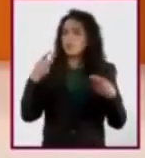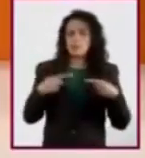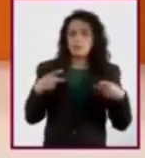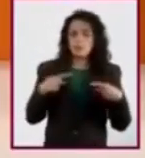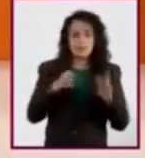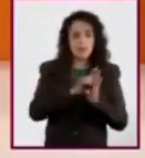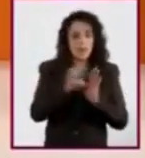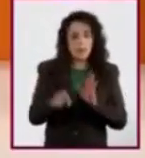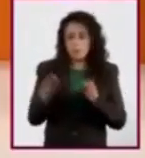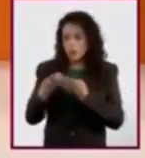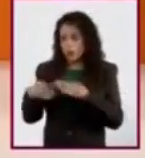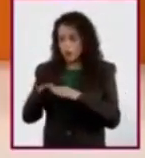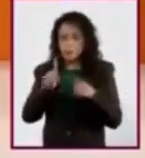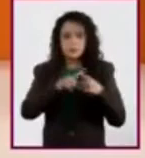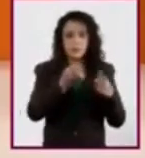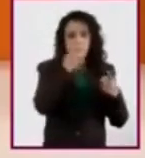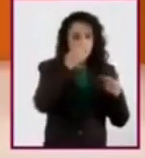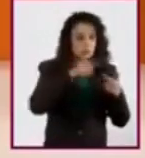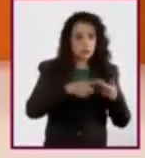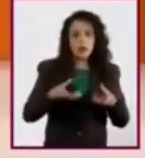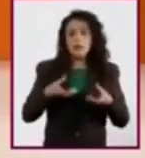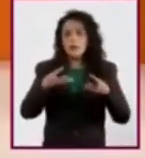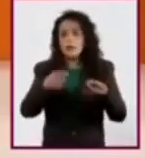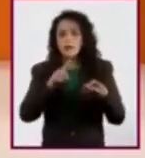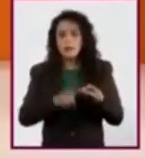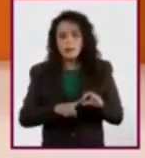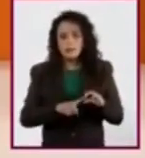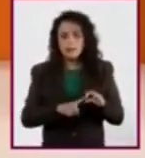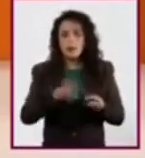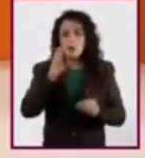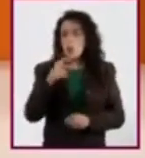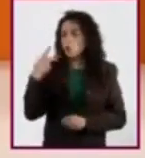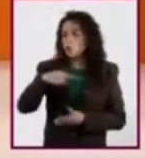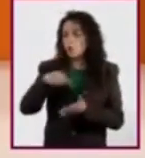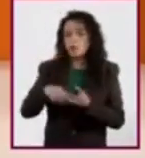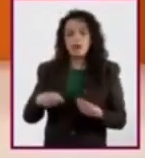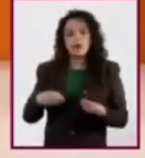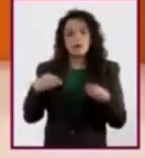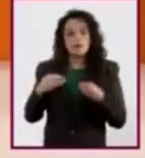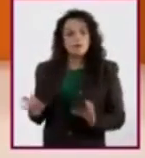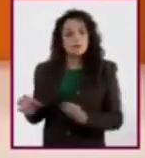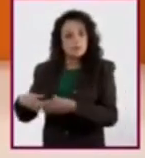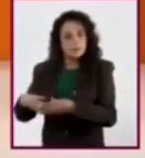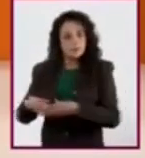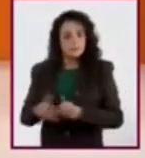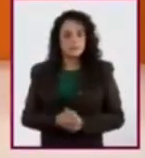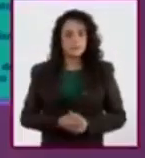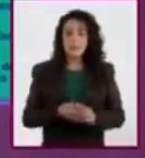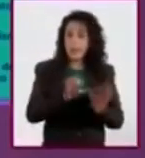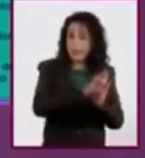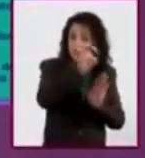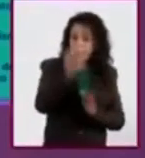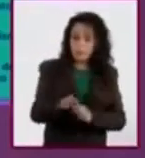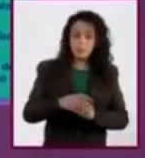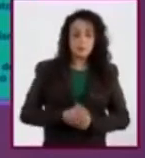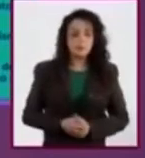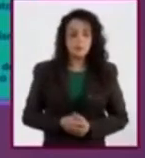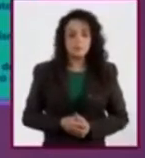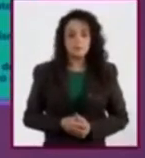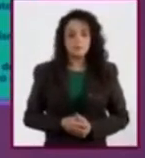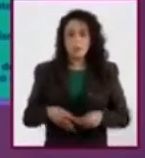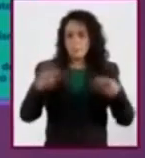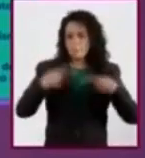en la casa, la escuela, en la calle y en la localidad donde vivimos. Por ejemplo, en su